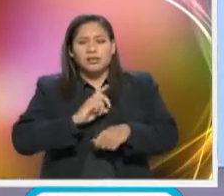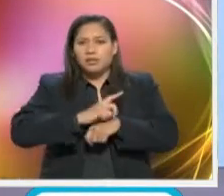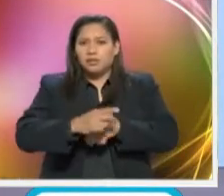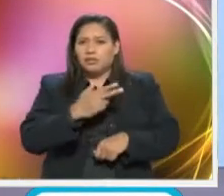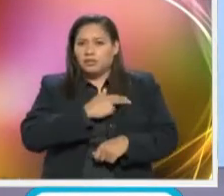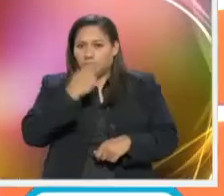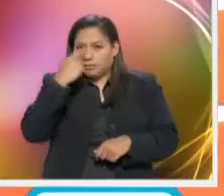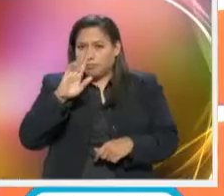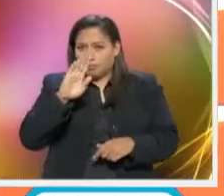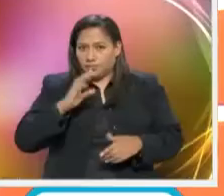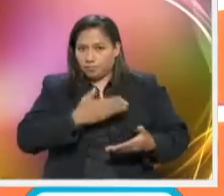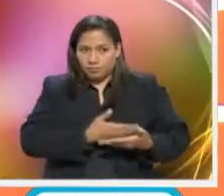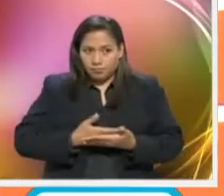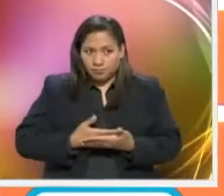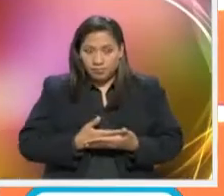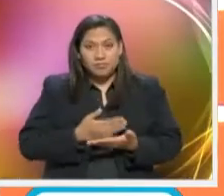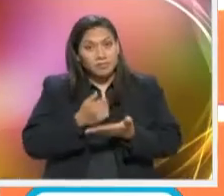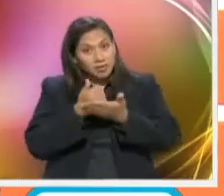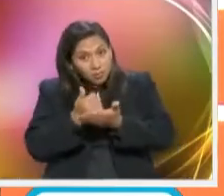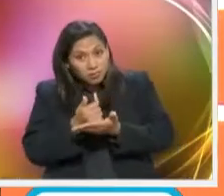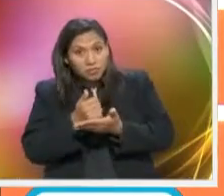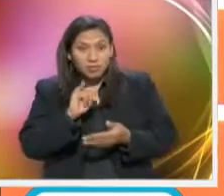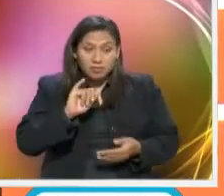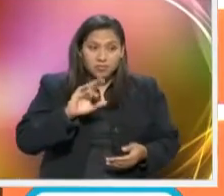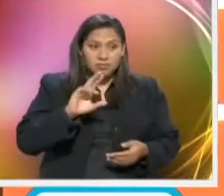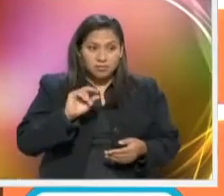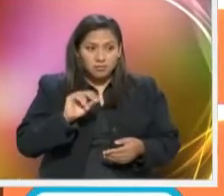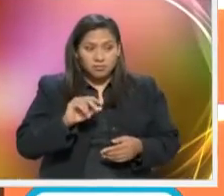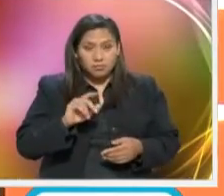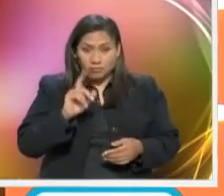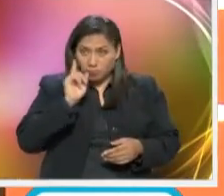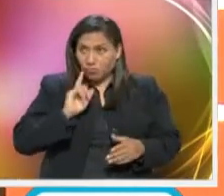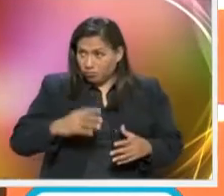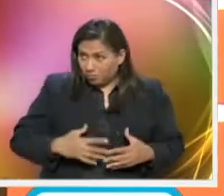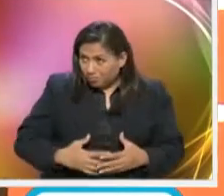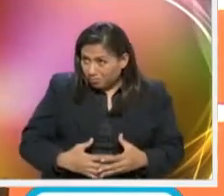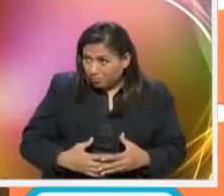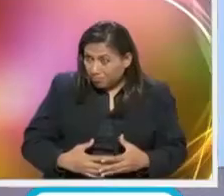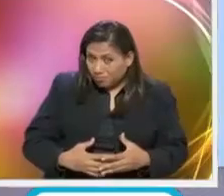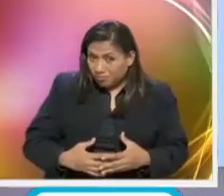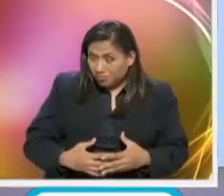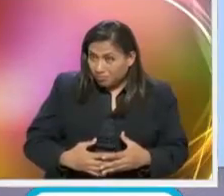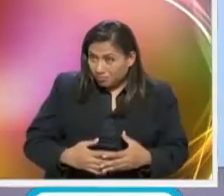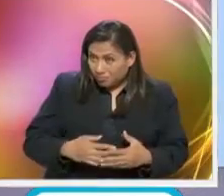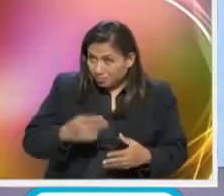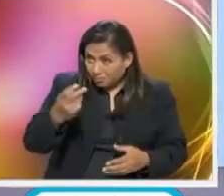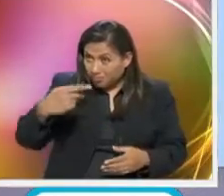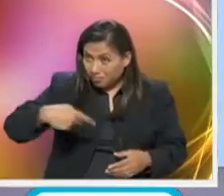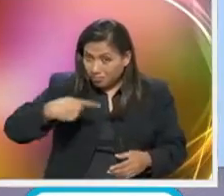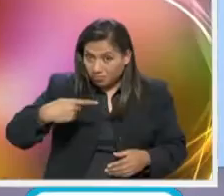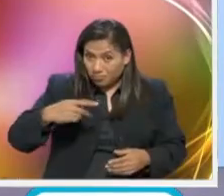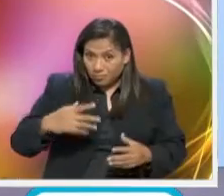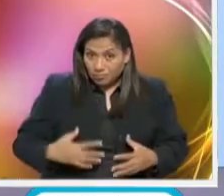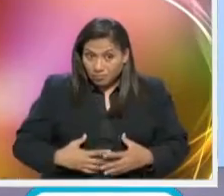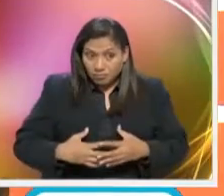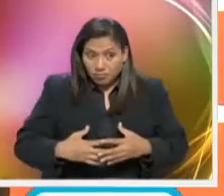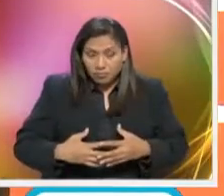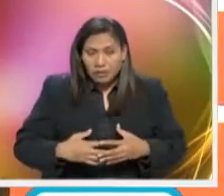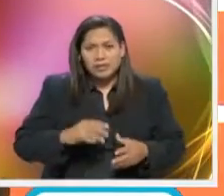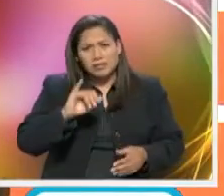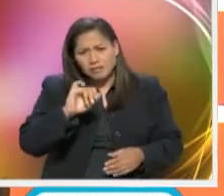bebé. Bueno, primero de embarazadas, ¿te refieres a embarazadas? Pues sí, bueno, estás haciendo